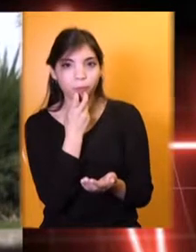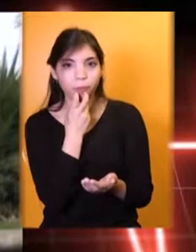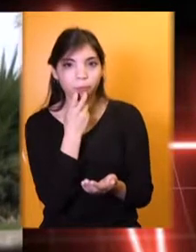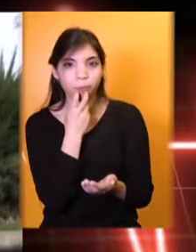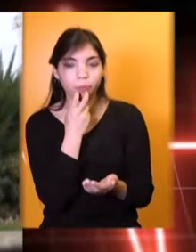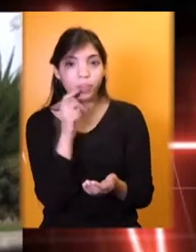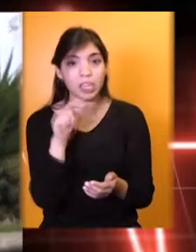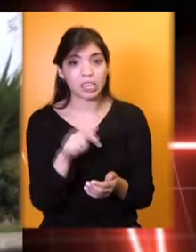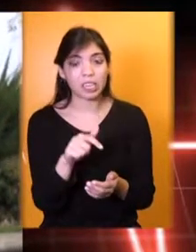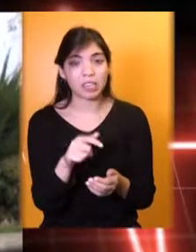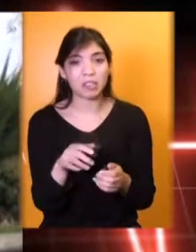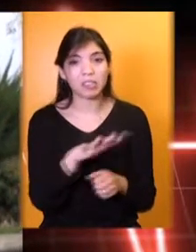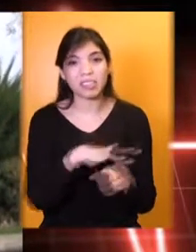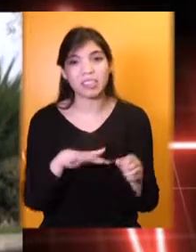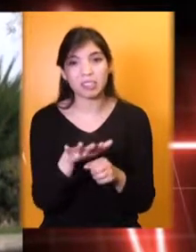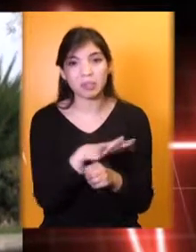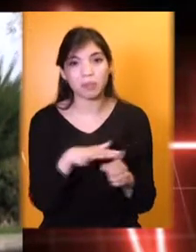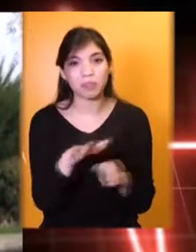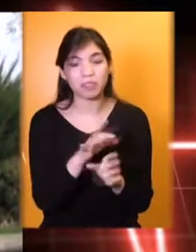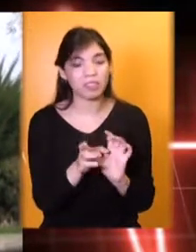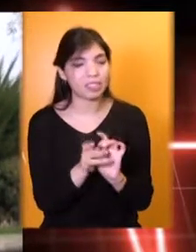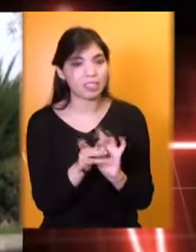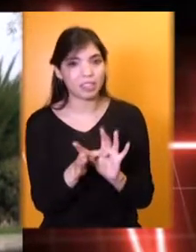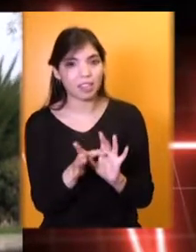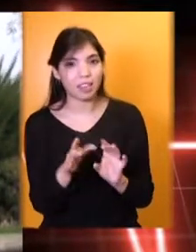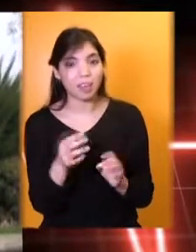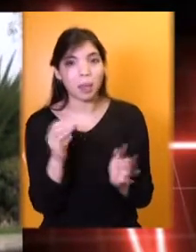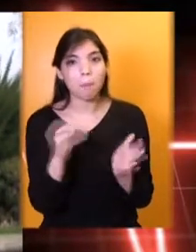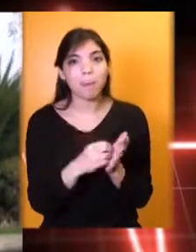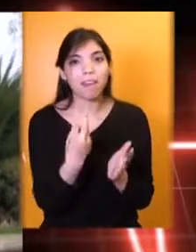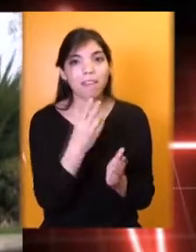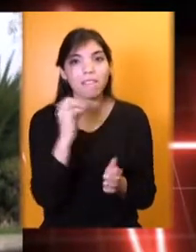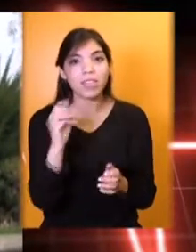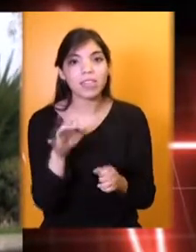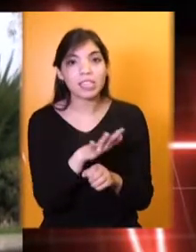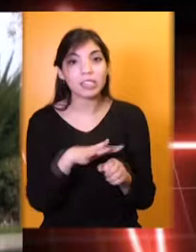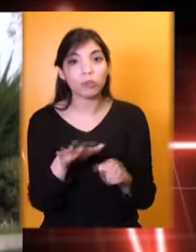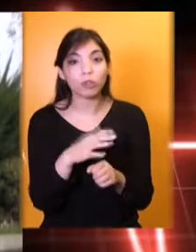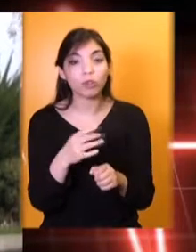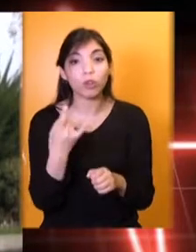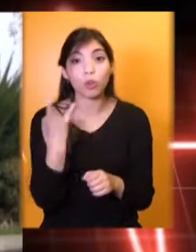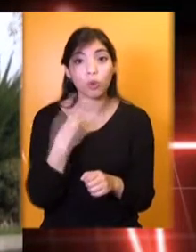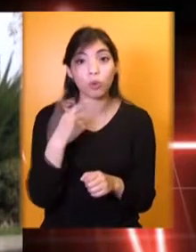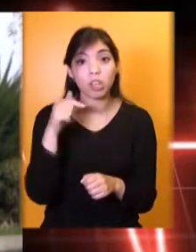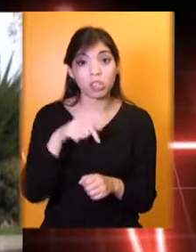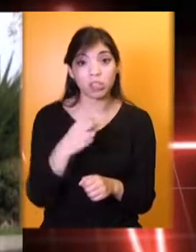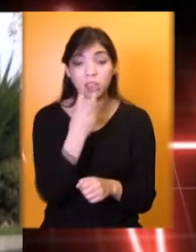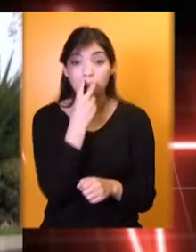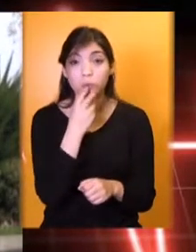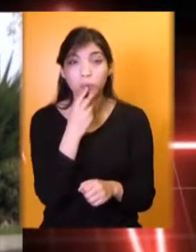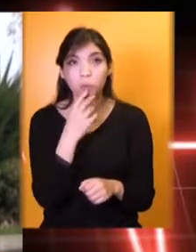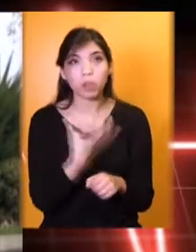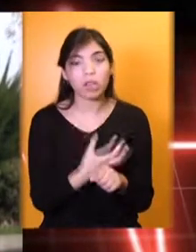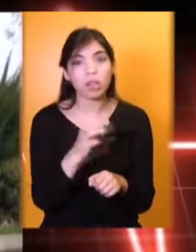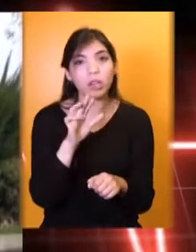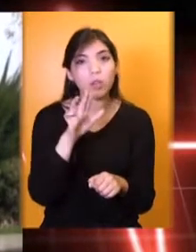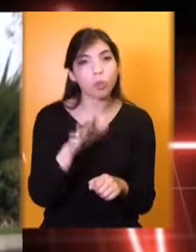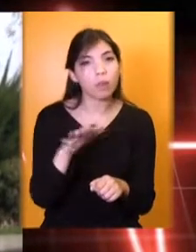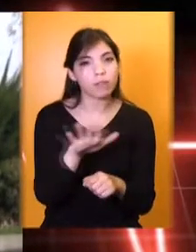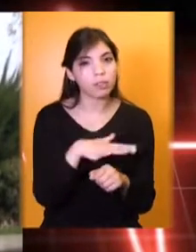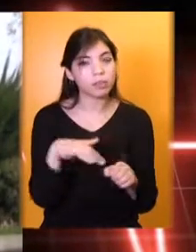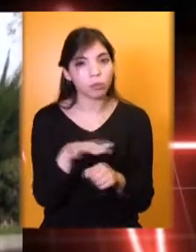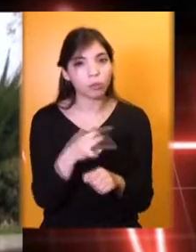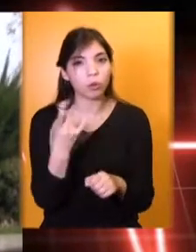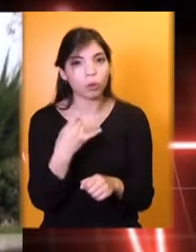generan mayores procesos de episodios críticos, es decir, nosotros el año pasado tuvimos más de 20 episodios de emergencia y aquí en la ciudad de Puerto Montt fueron 9, pero